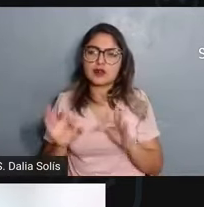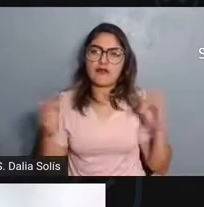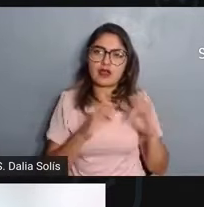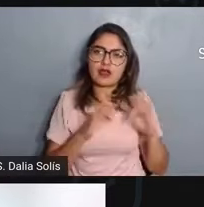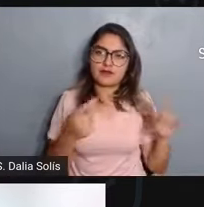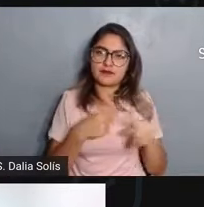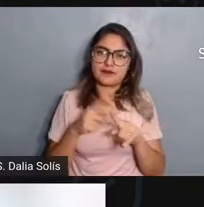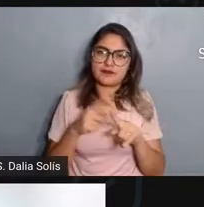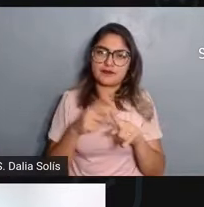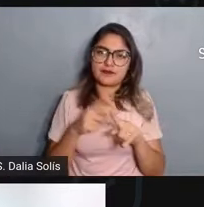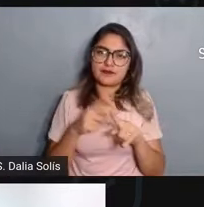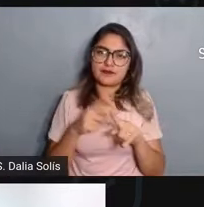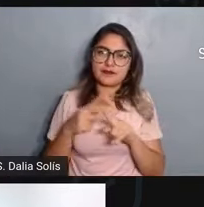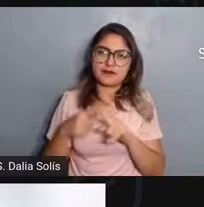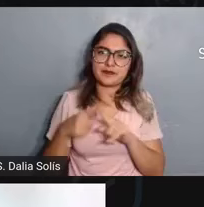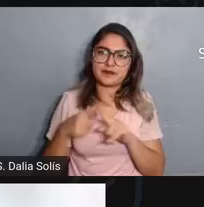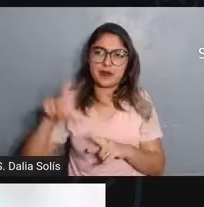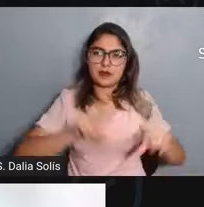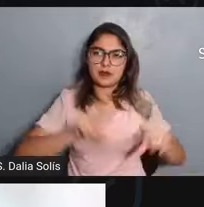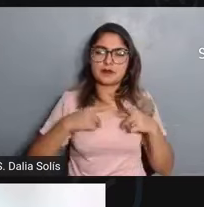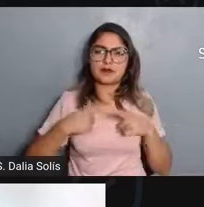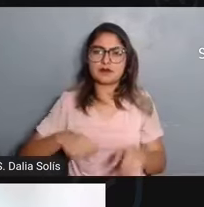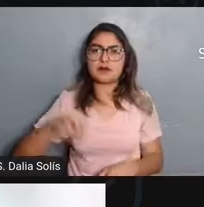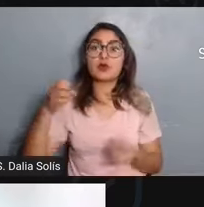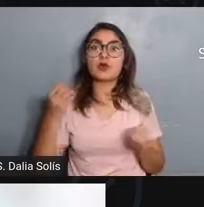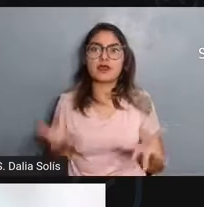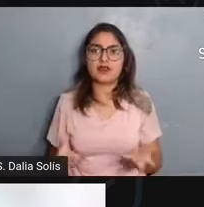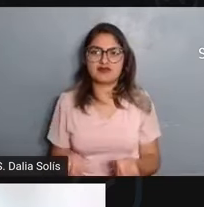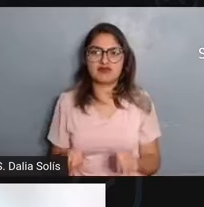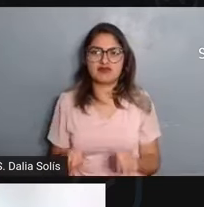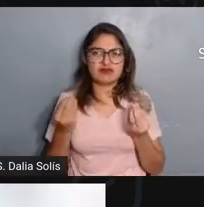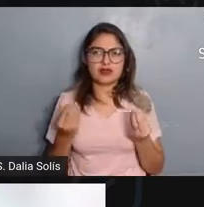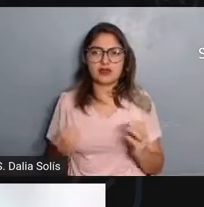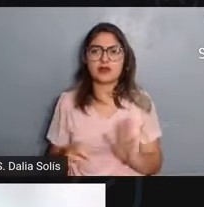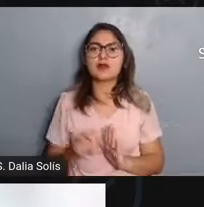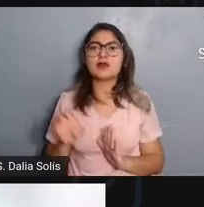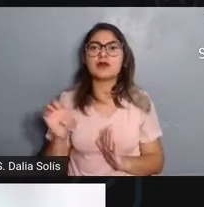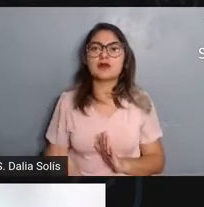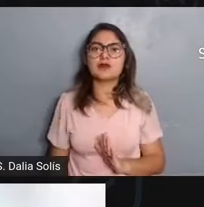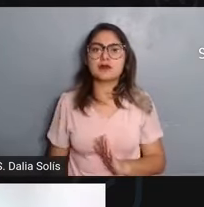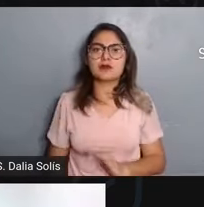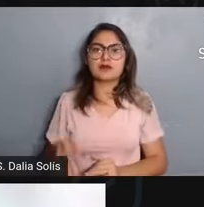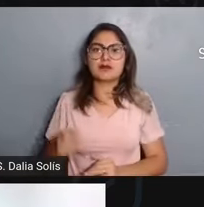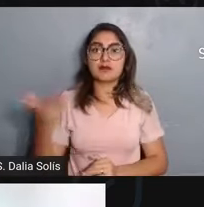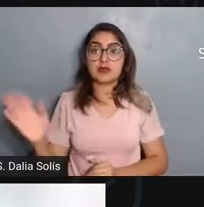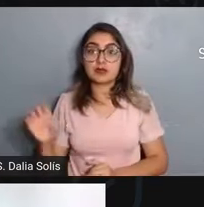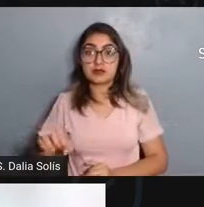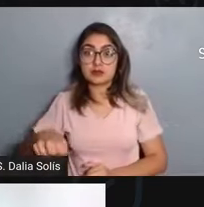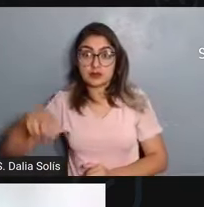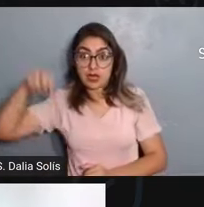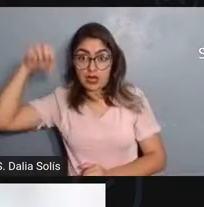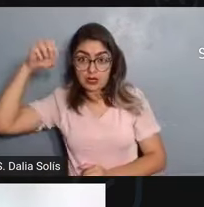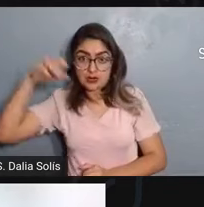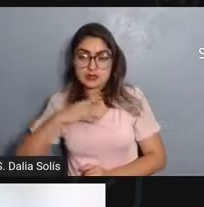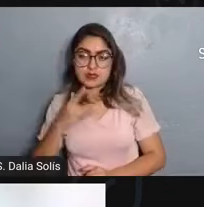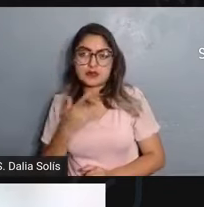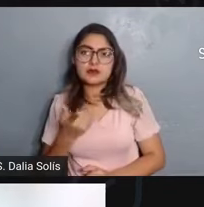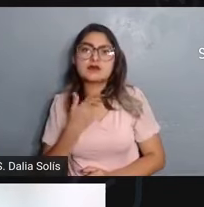son pervertidos y tienen deseos sexuales, ¿no? Desde las mujeres ya no tienen relaciones